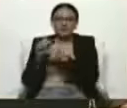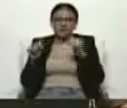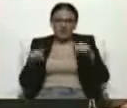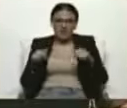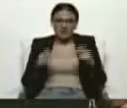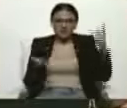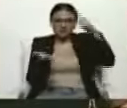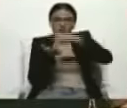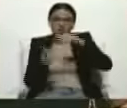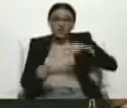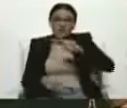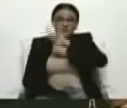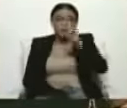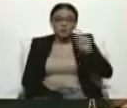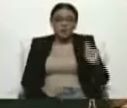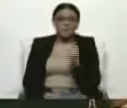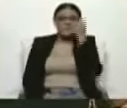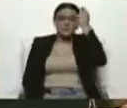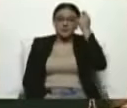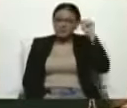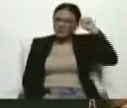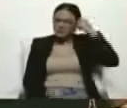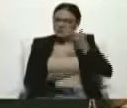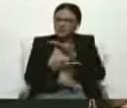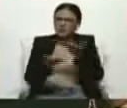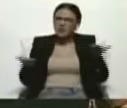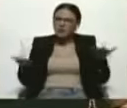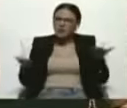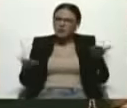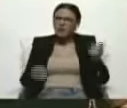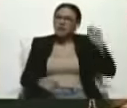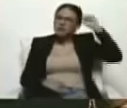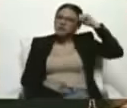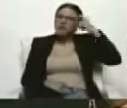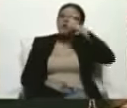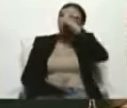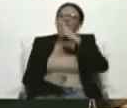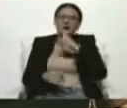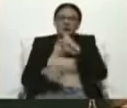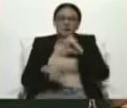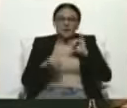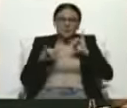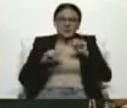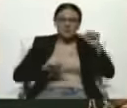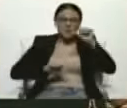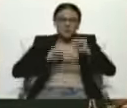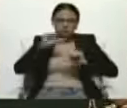2020. Ustedes recuerdan lo que decía la Academia de Ciencias Médicas de Venezuela.